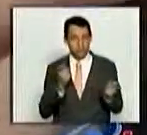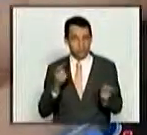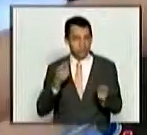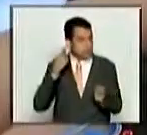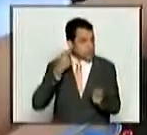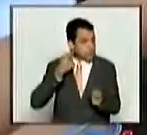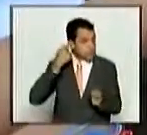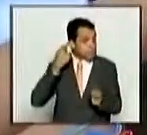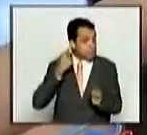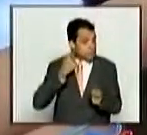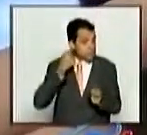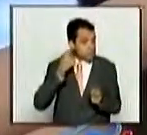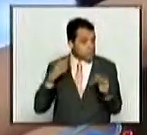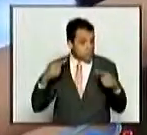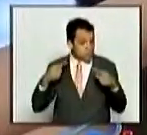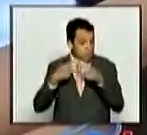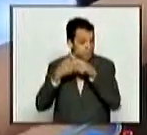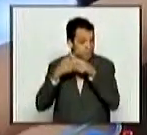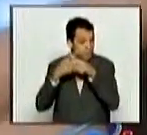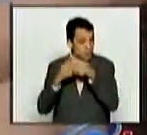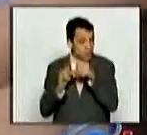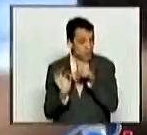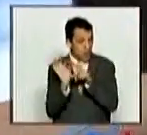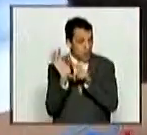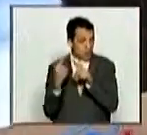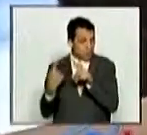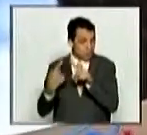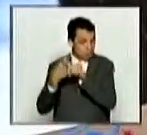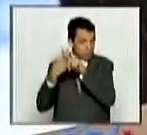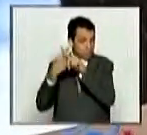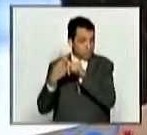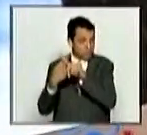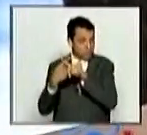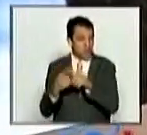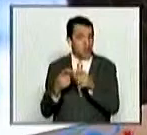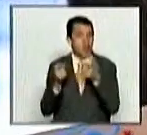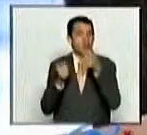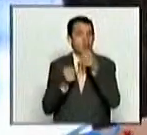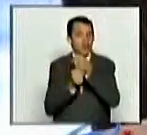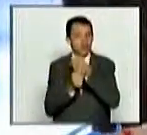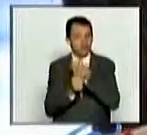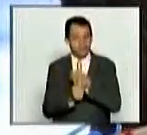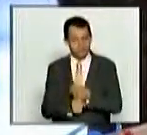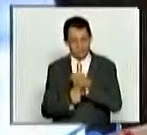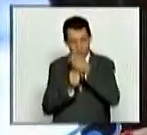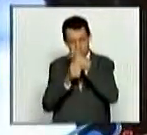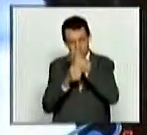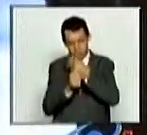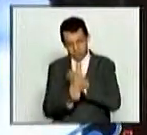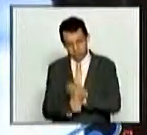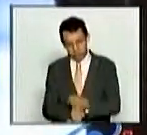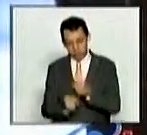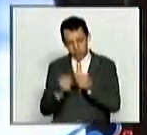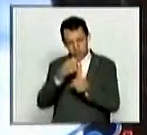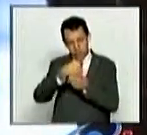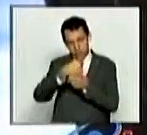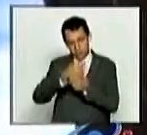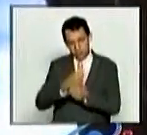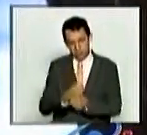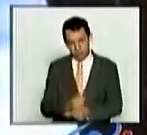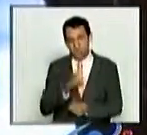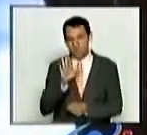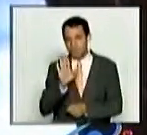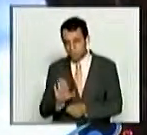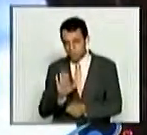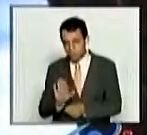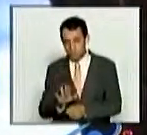2 agujas que vemos cruzadas. Y estamos trabajando adicional a eso un punto ansiolítico. ¿Por qué? Porque el dolor